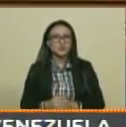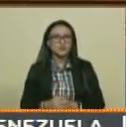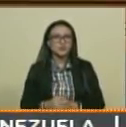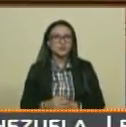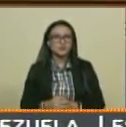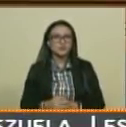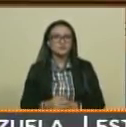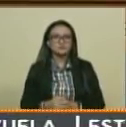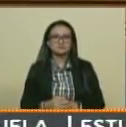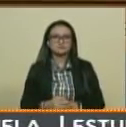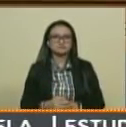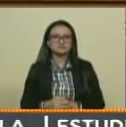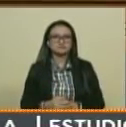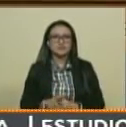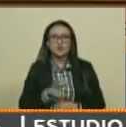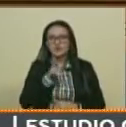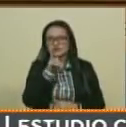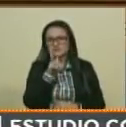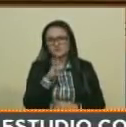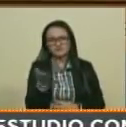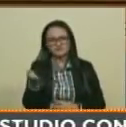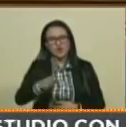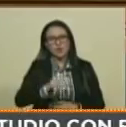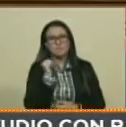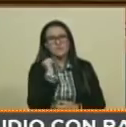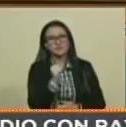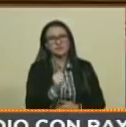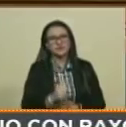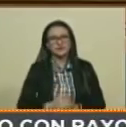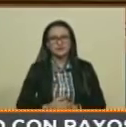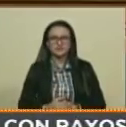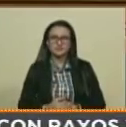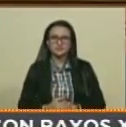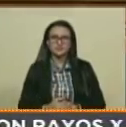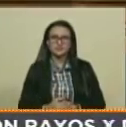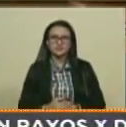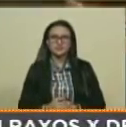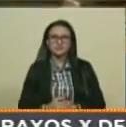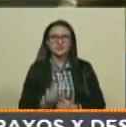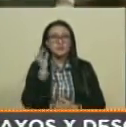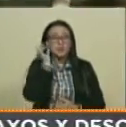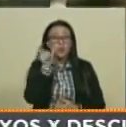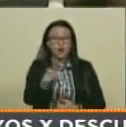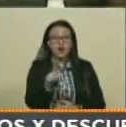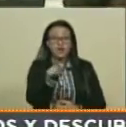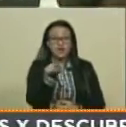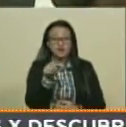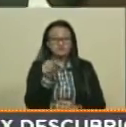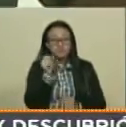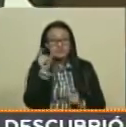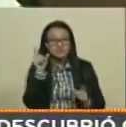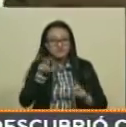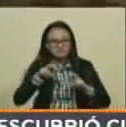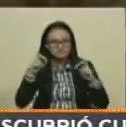sumamente necrofílica haber sido la persona que destapó estos casos.